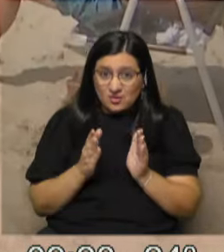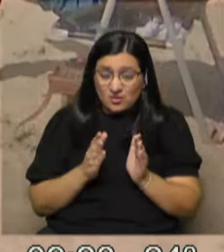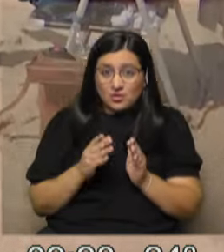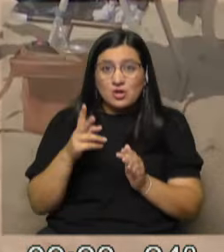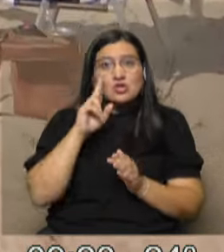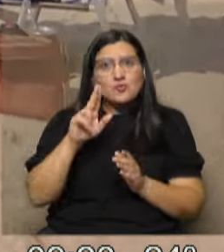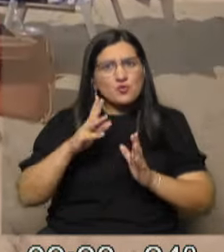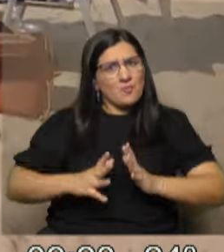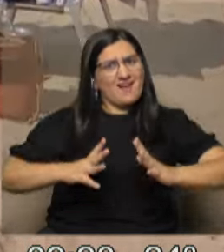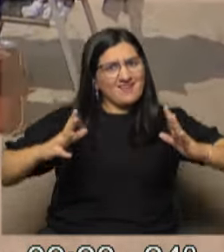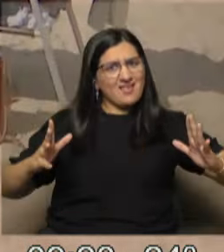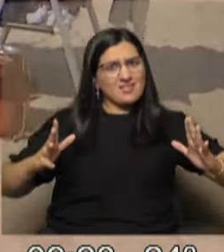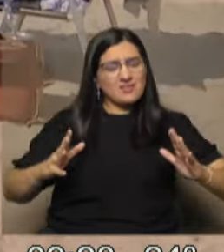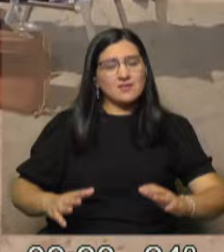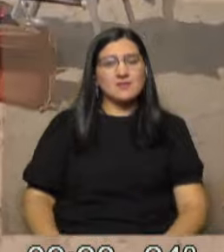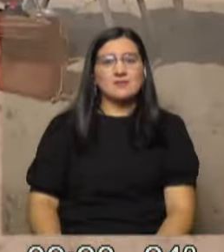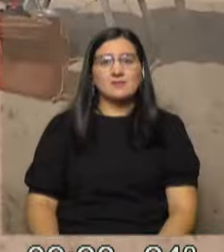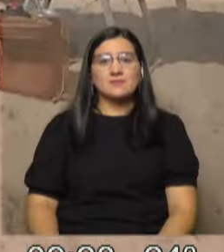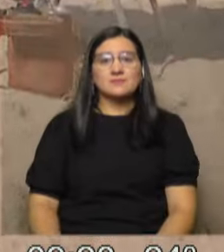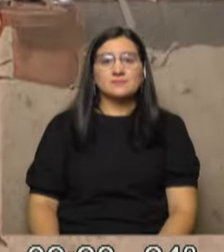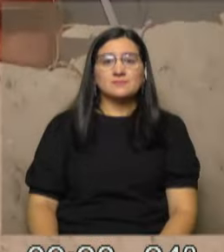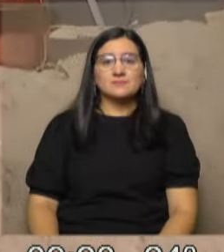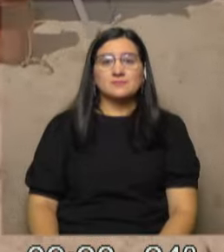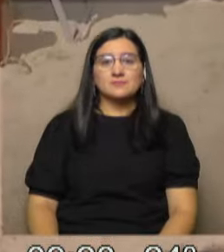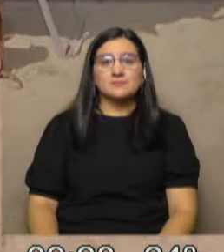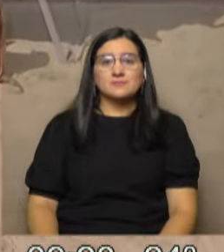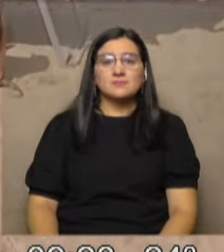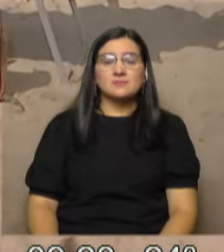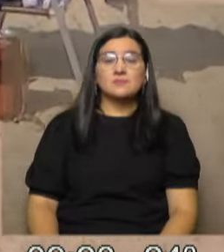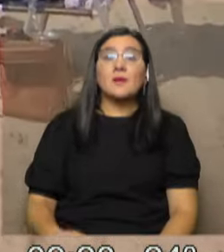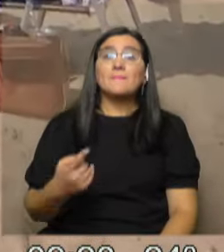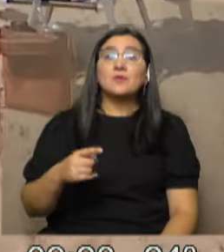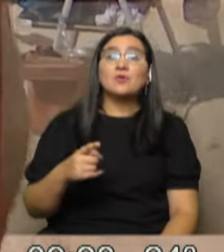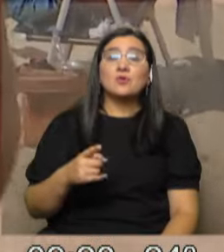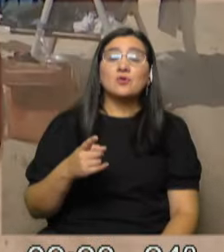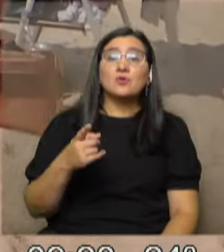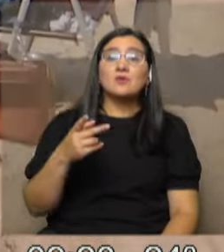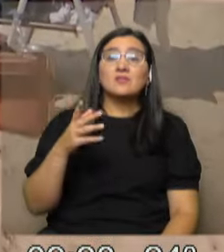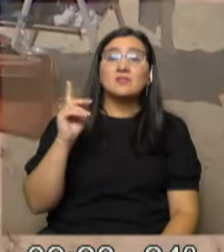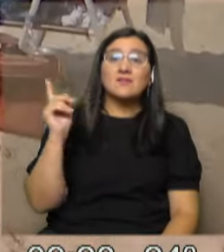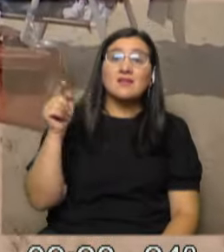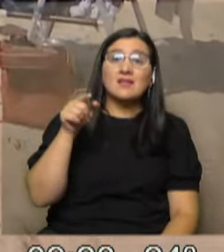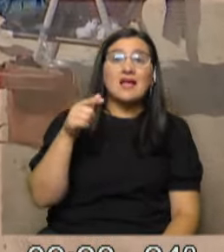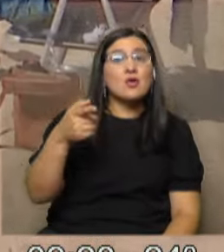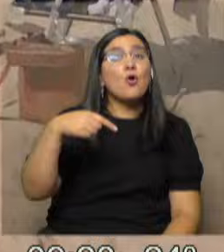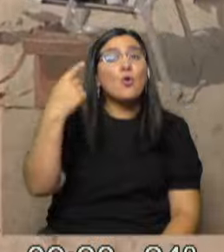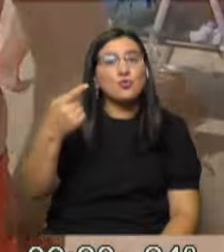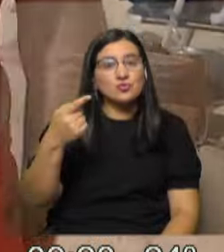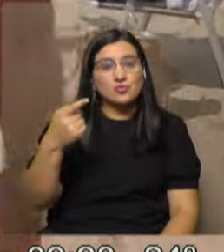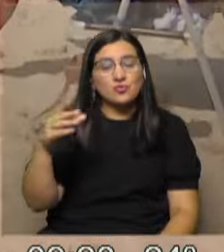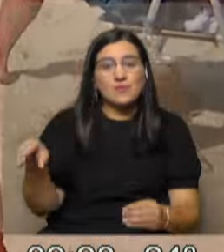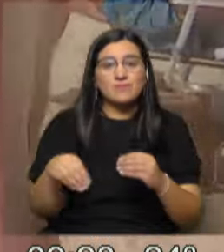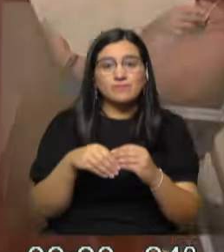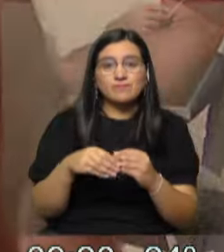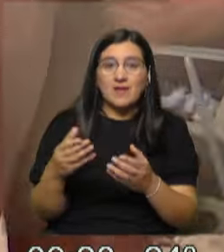uno más grande. Uruguay. Claro, el tema es que tiene que tirar Fito. Mirá, allá atrás hay otro. O sea, acompáñenme, vecino,